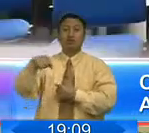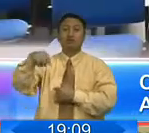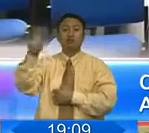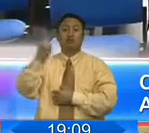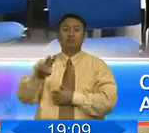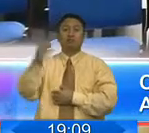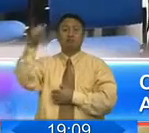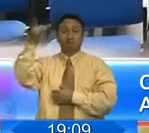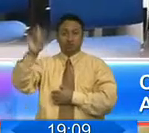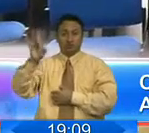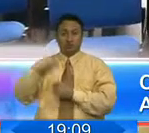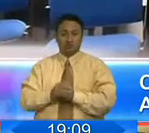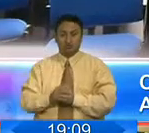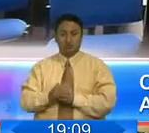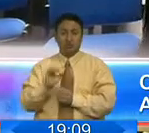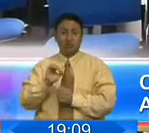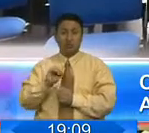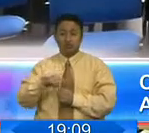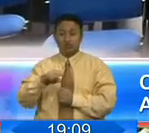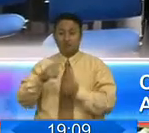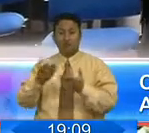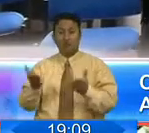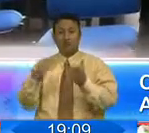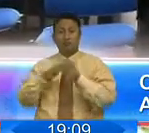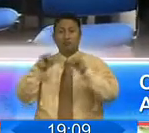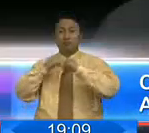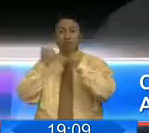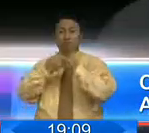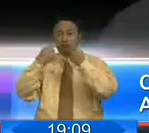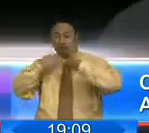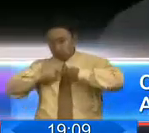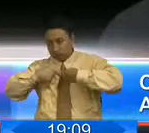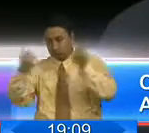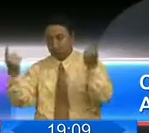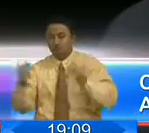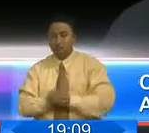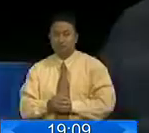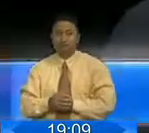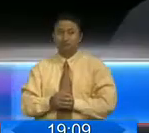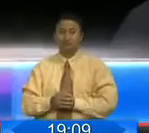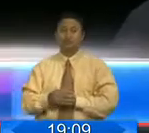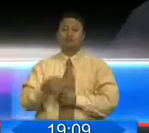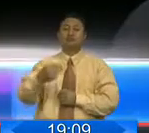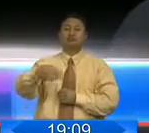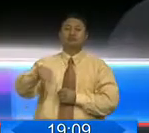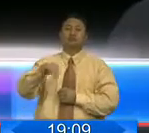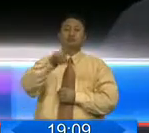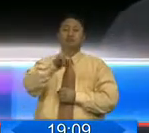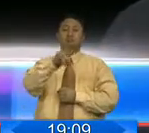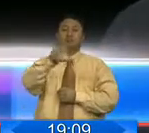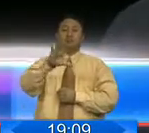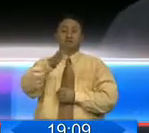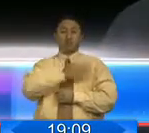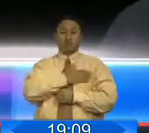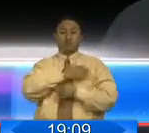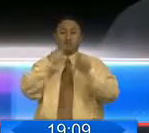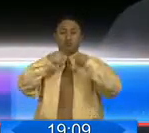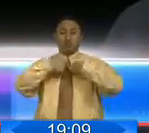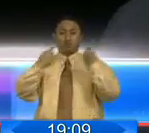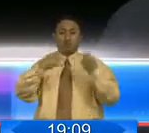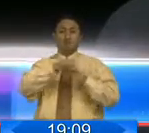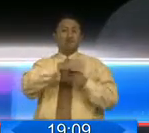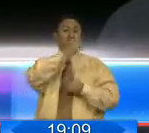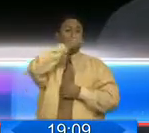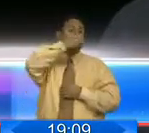enero caso contrario se convocarán en asamblea regional a partir del día miércoles 25 estaríamos autoconvocados en la amazonía